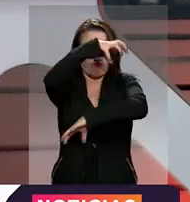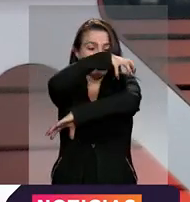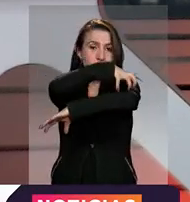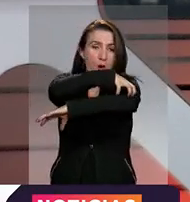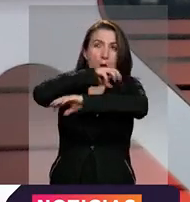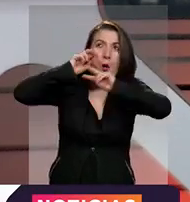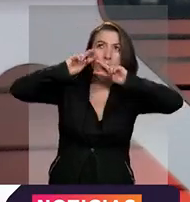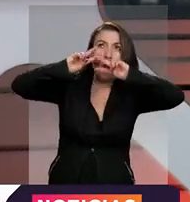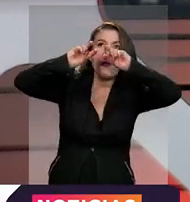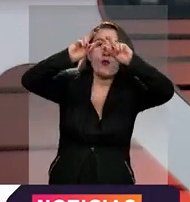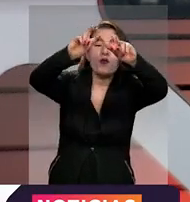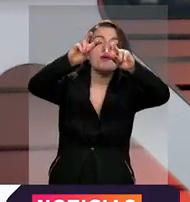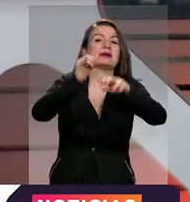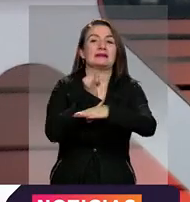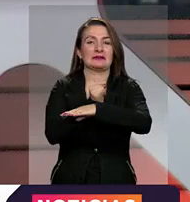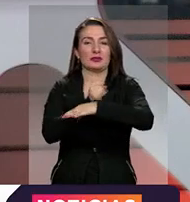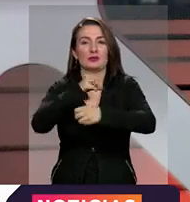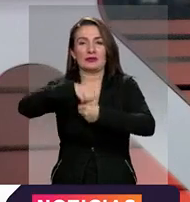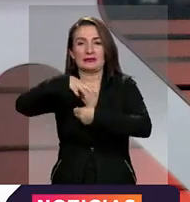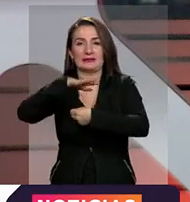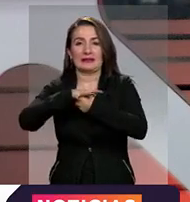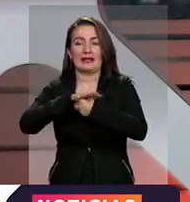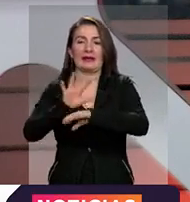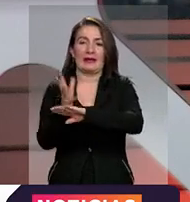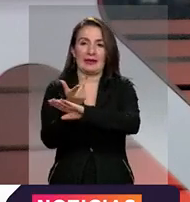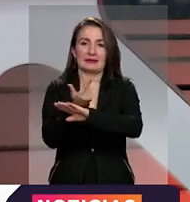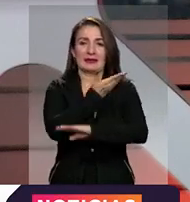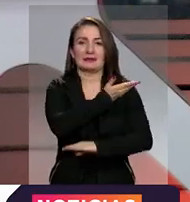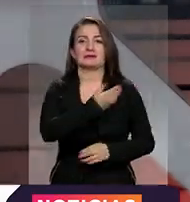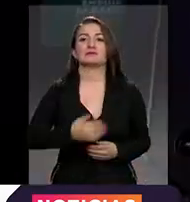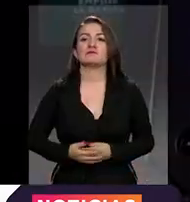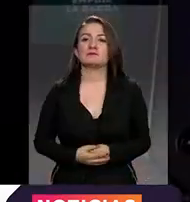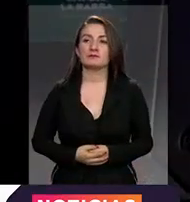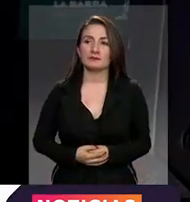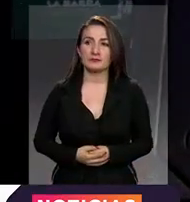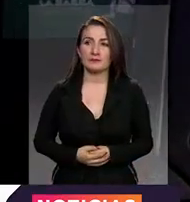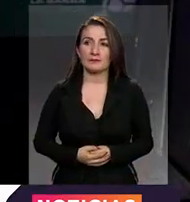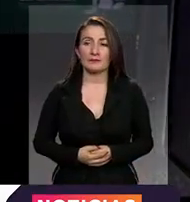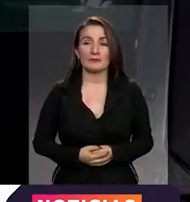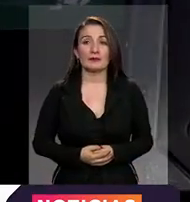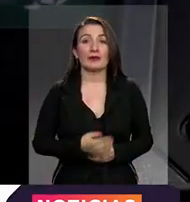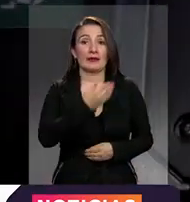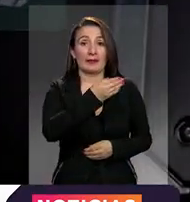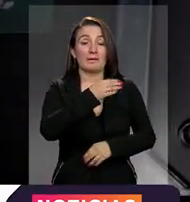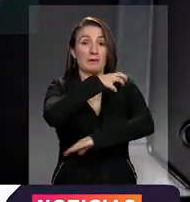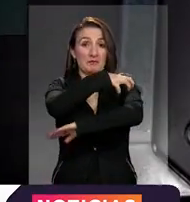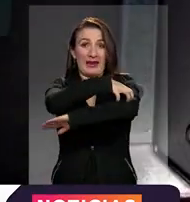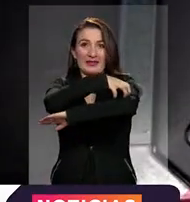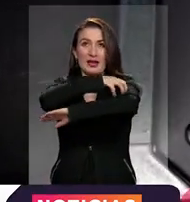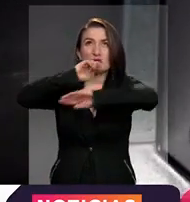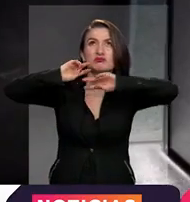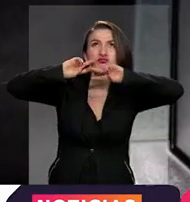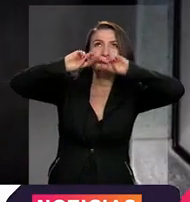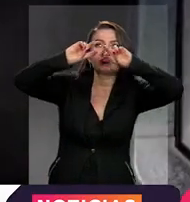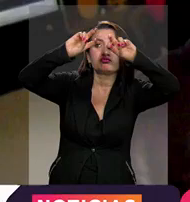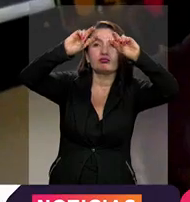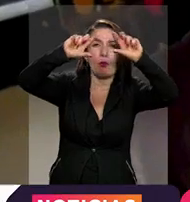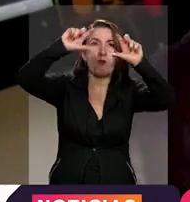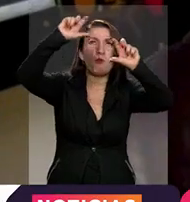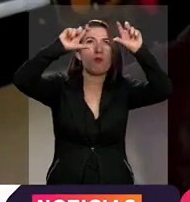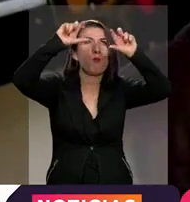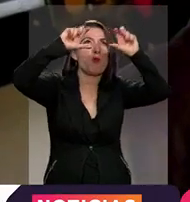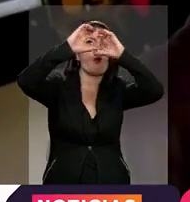escenario astronómico del Instituto Distrital de las Artes. El Planetario de Bogotá recibió los lentes y